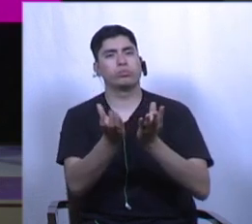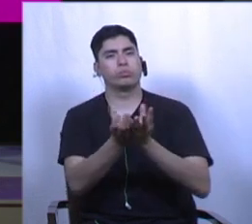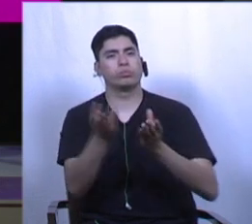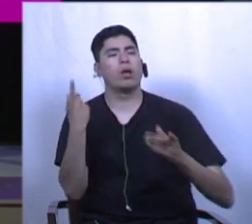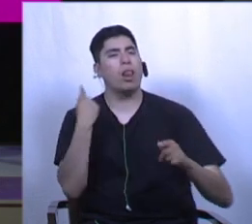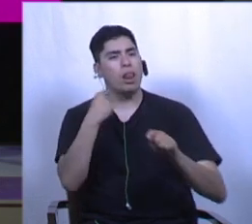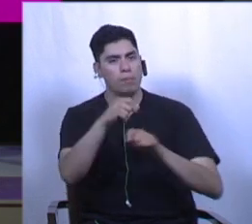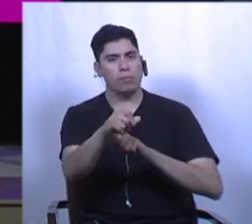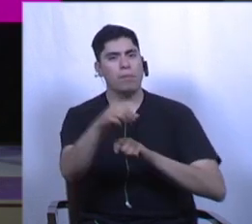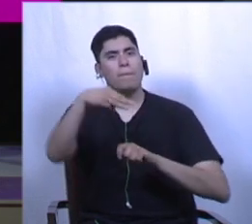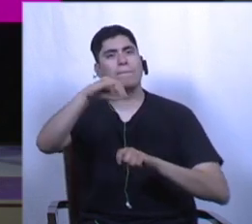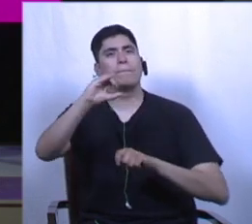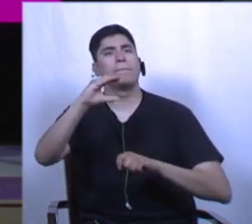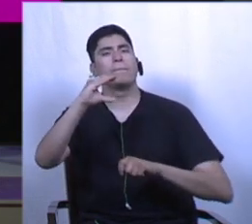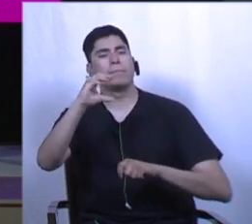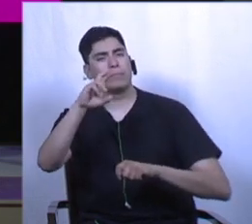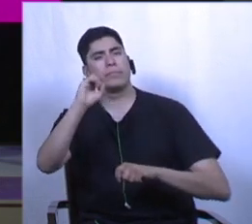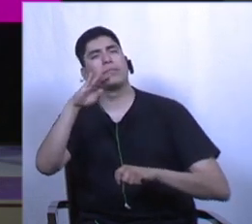microbios.